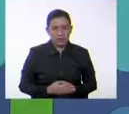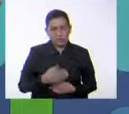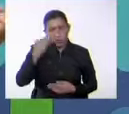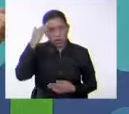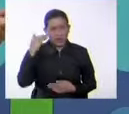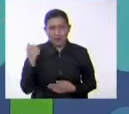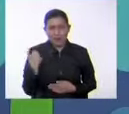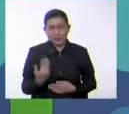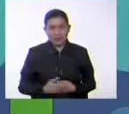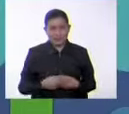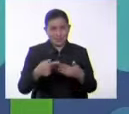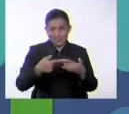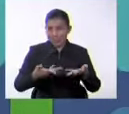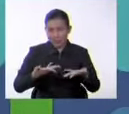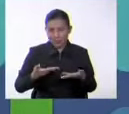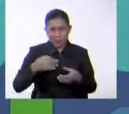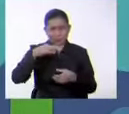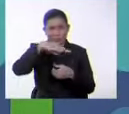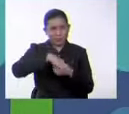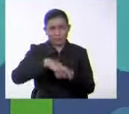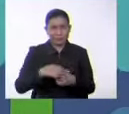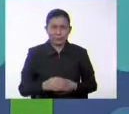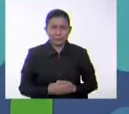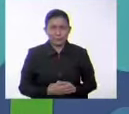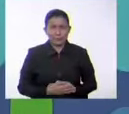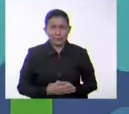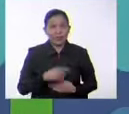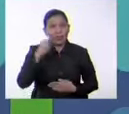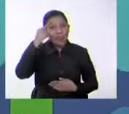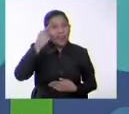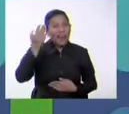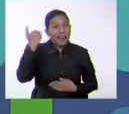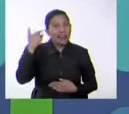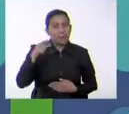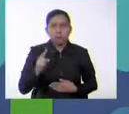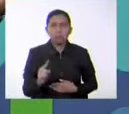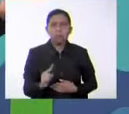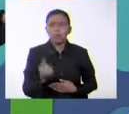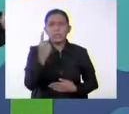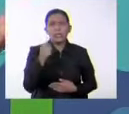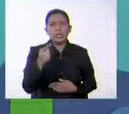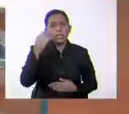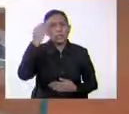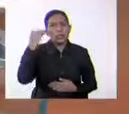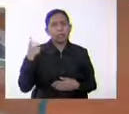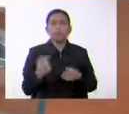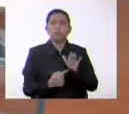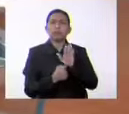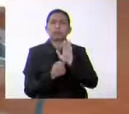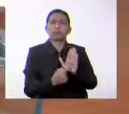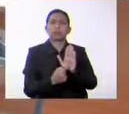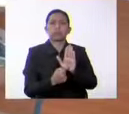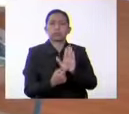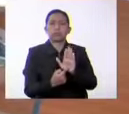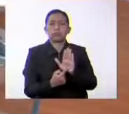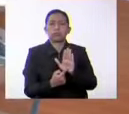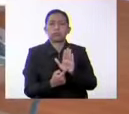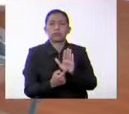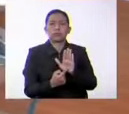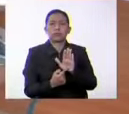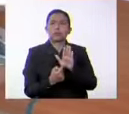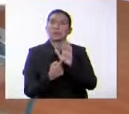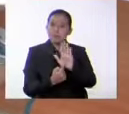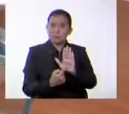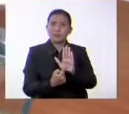ese derecho al voto, y fue de las primeras mujeres, si no es que la primera precursora en optar o